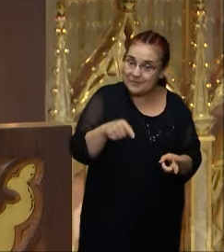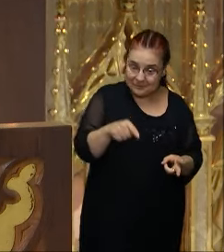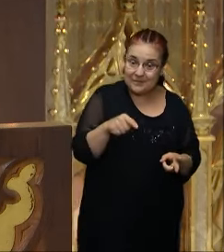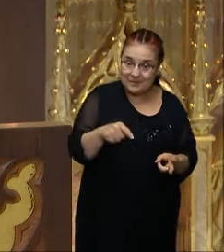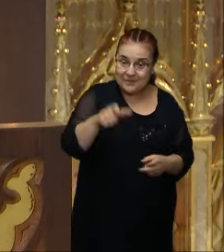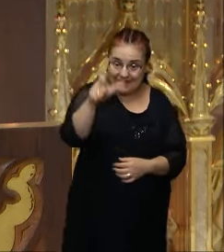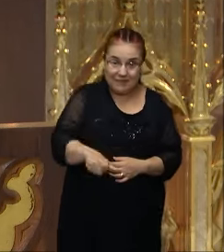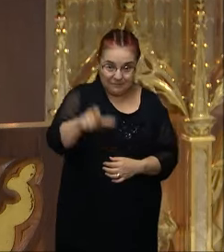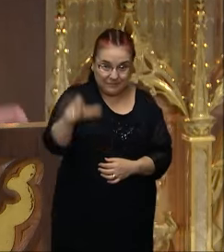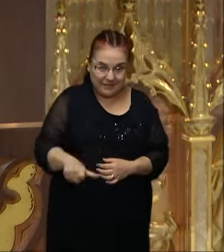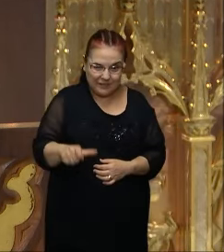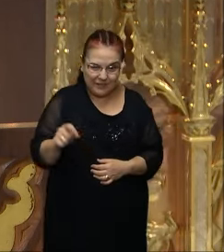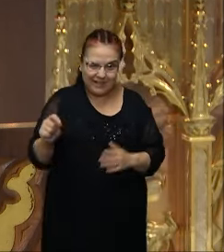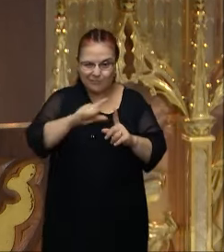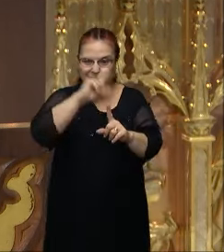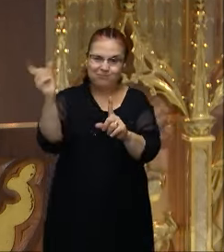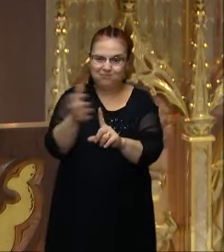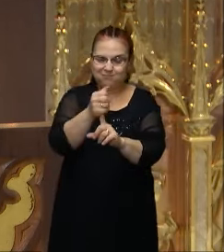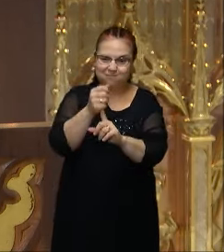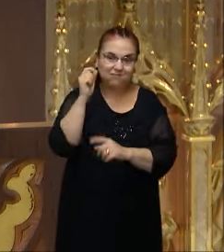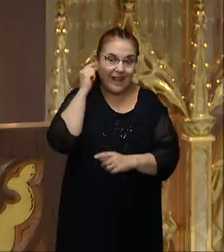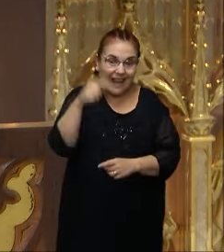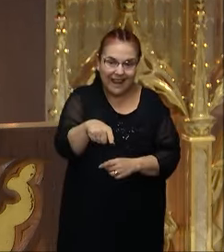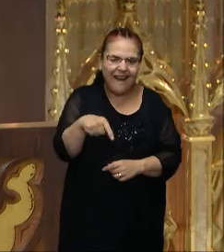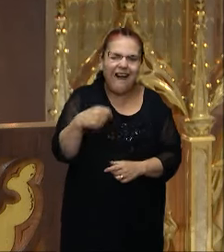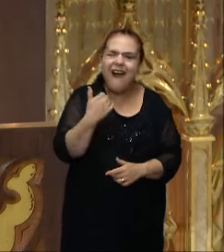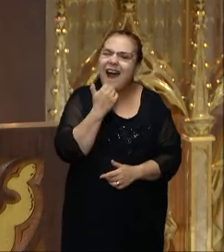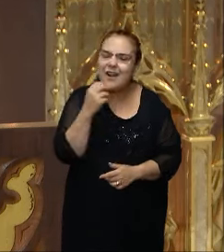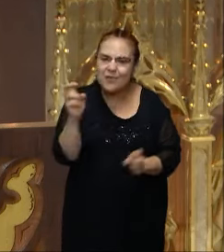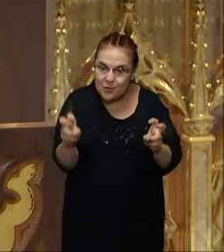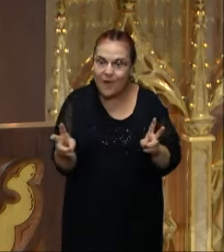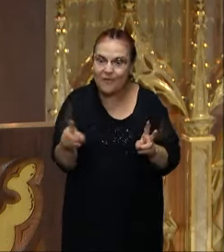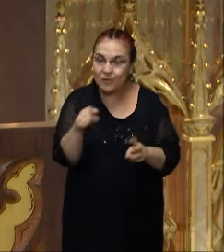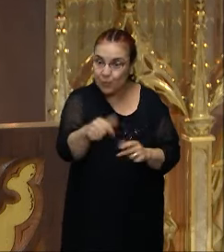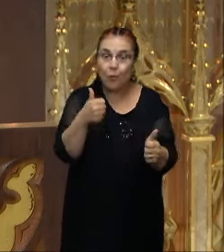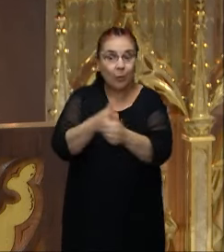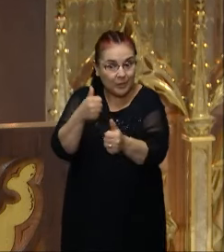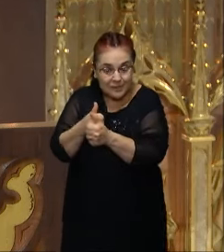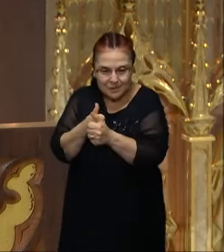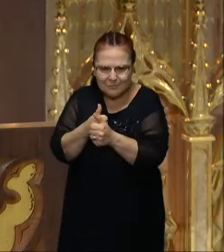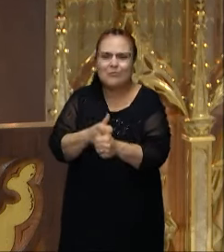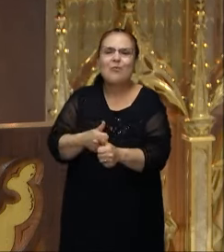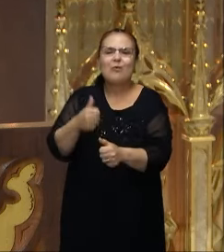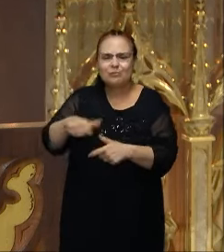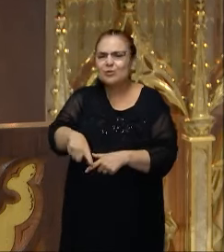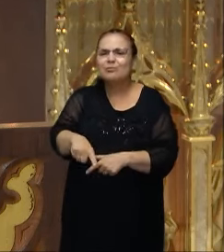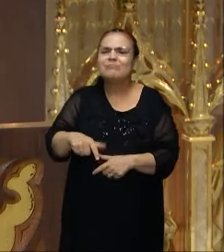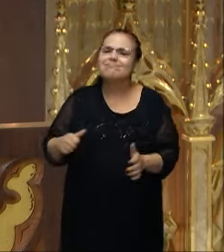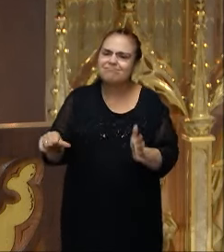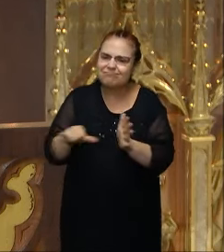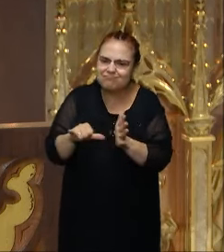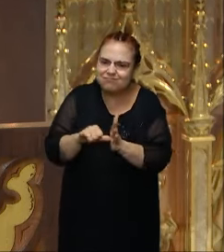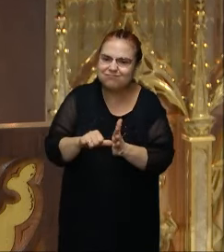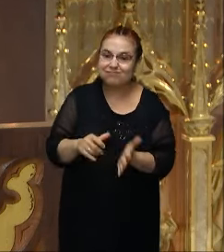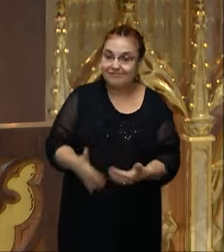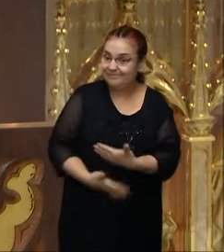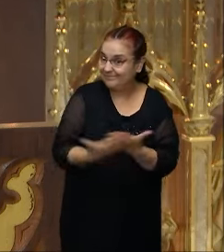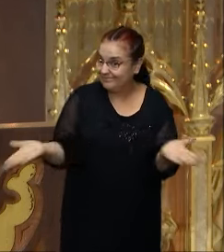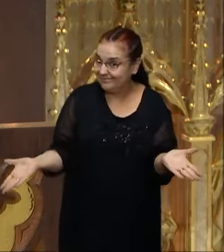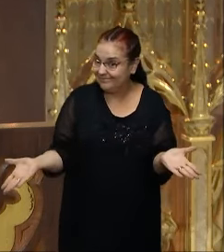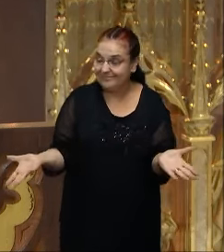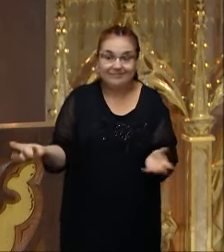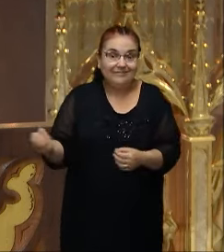porque descubre en Él algo nuevo. Y cuando tú como discípulo y como apóstol te acercas a los demás, tienen que descubrir